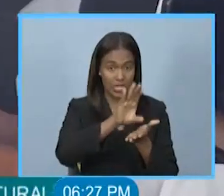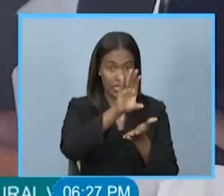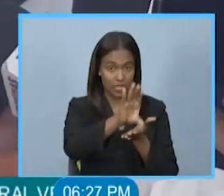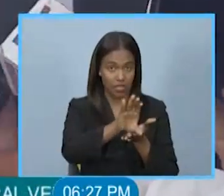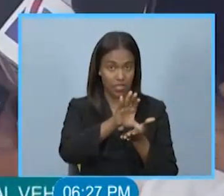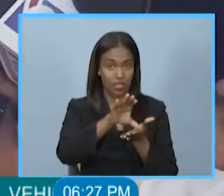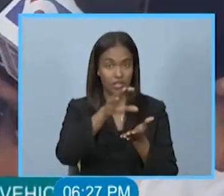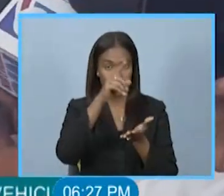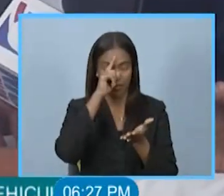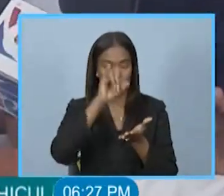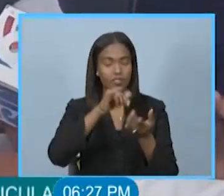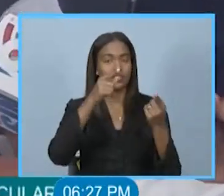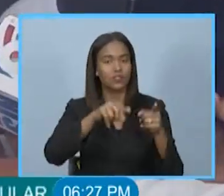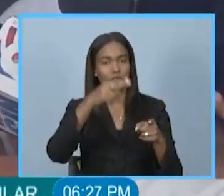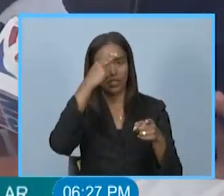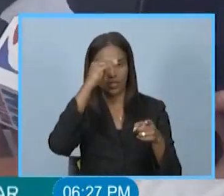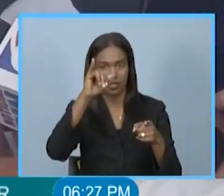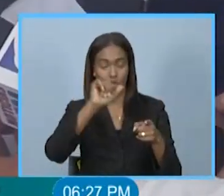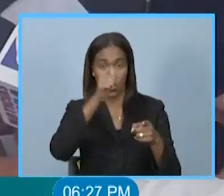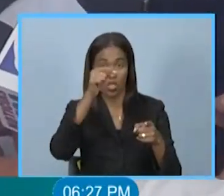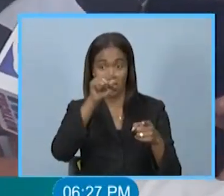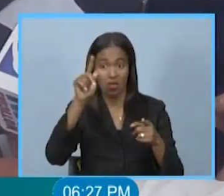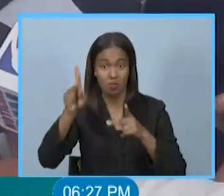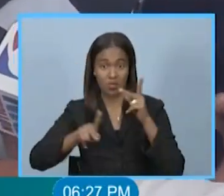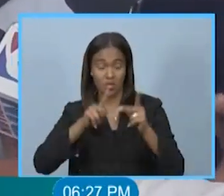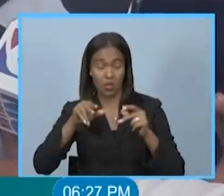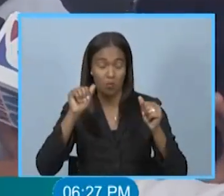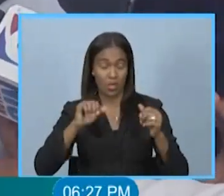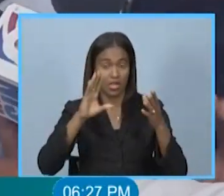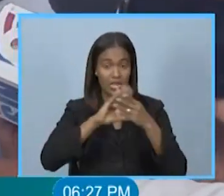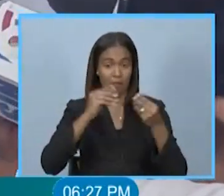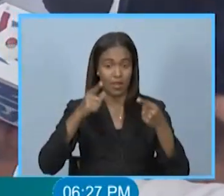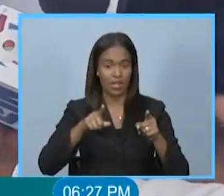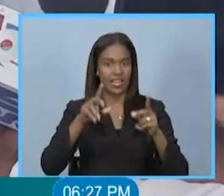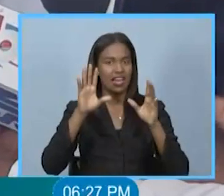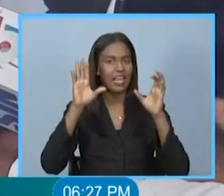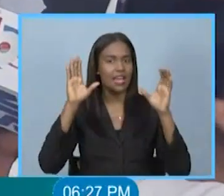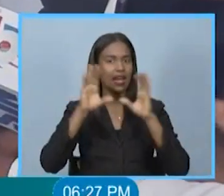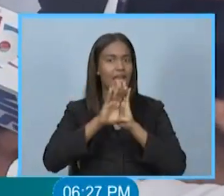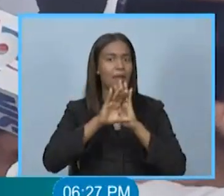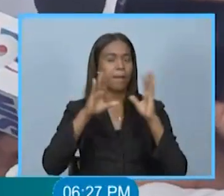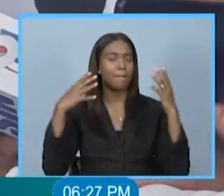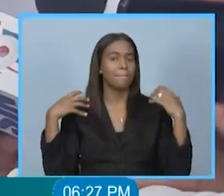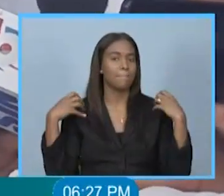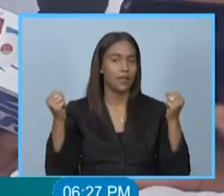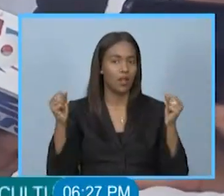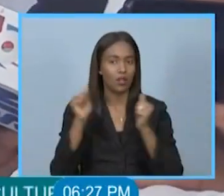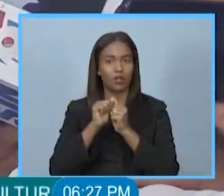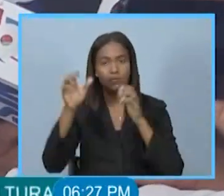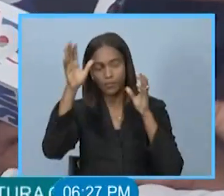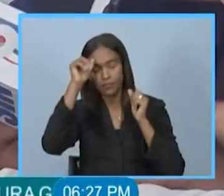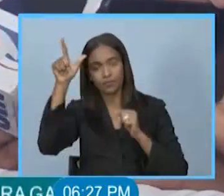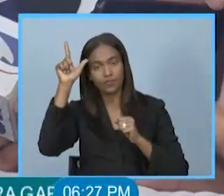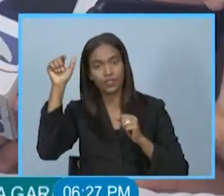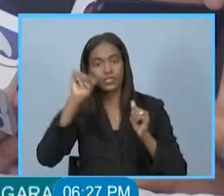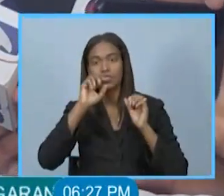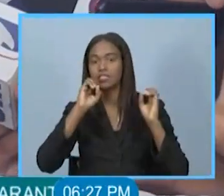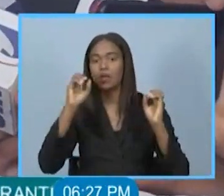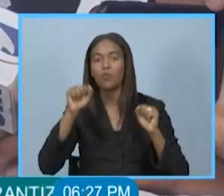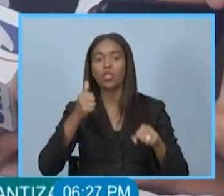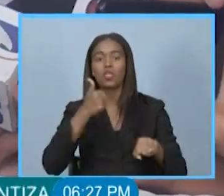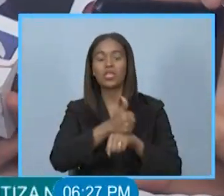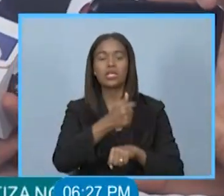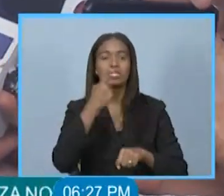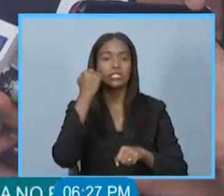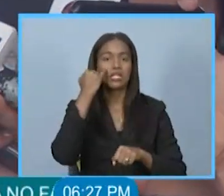invirtiendo en el caso haitiano nadie no puede en el caso de salud Igualmente el presidente vivabina Nadie puede acusar de que si llega